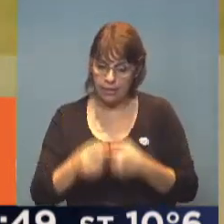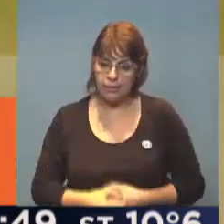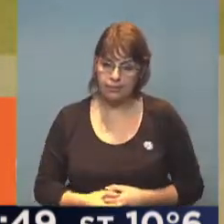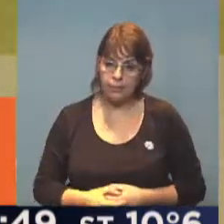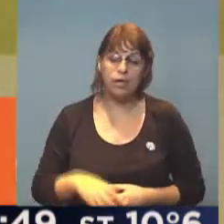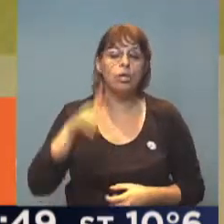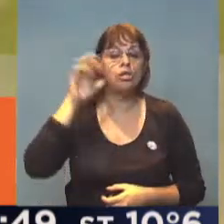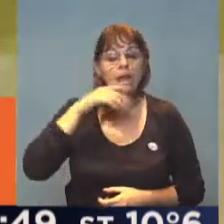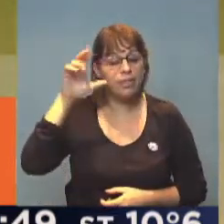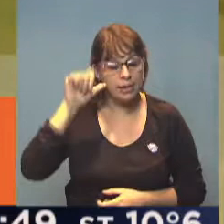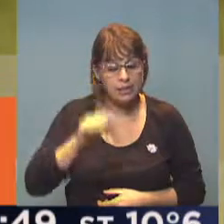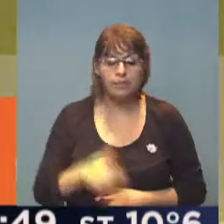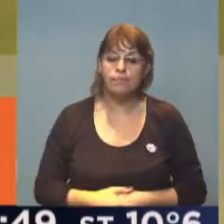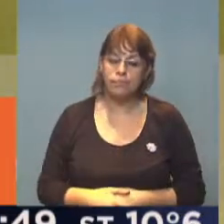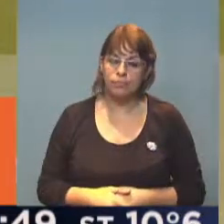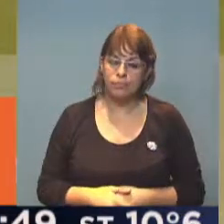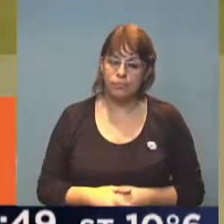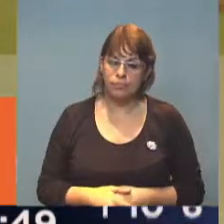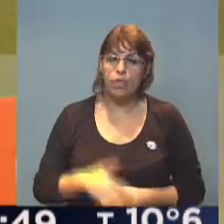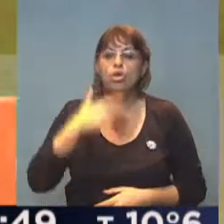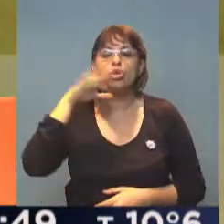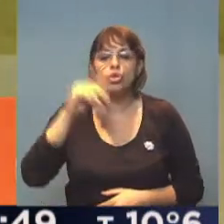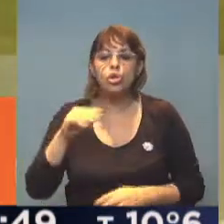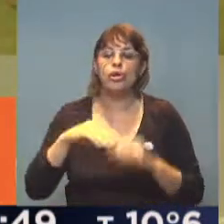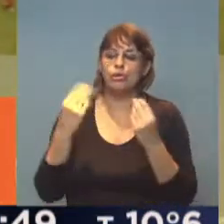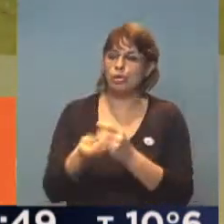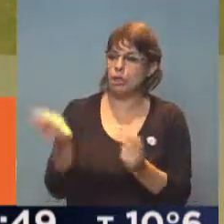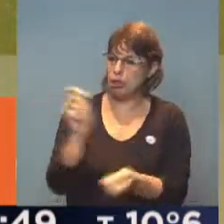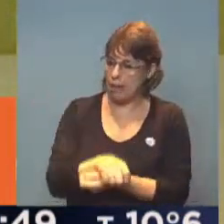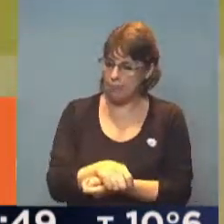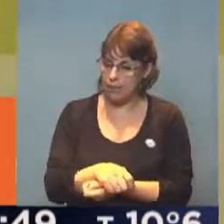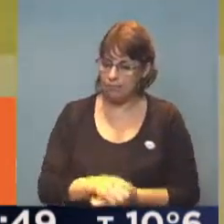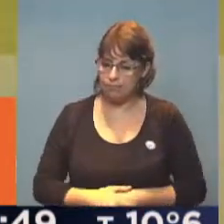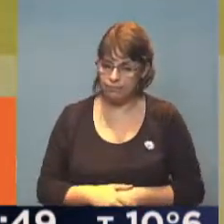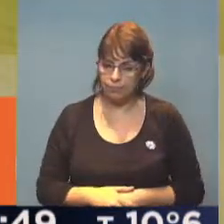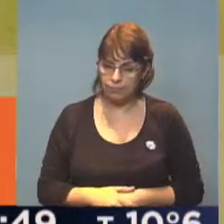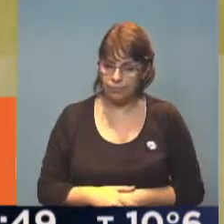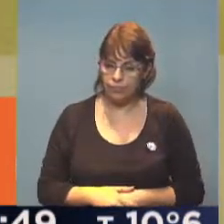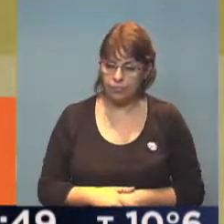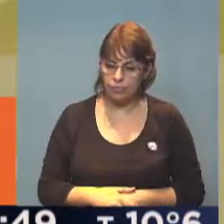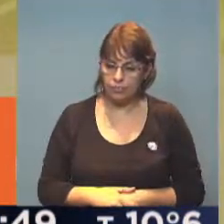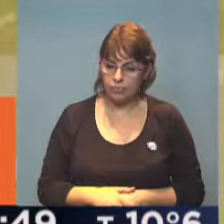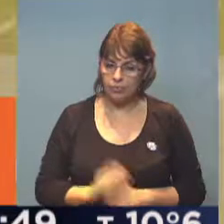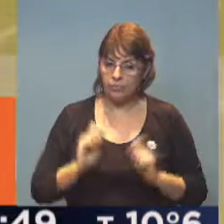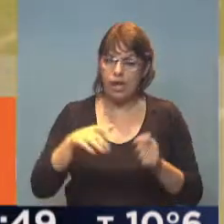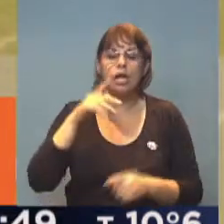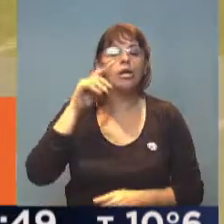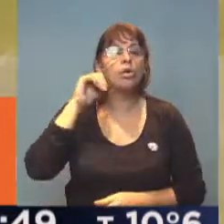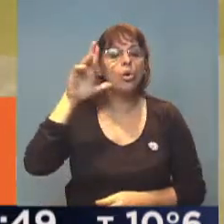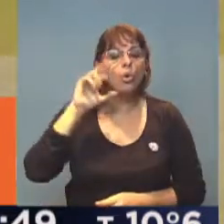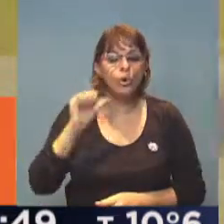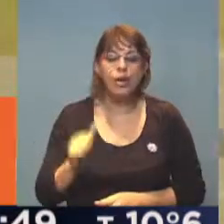y Pablo Soda dieron vuelta al resultado en favor de la Gloria. Y